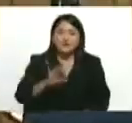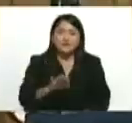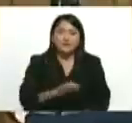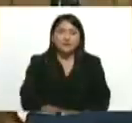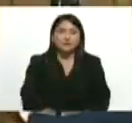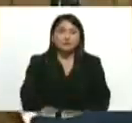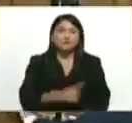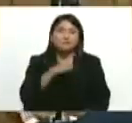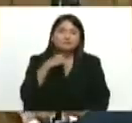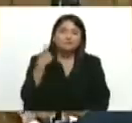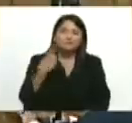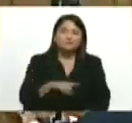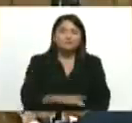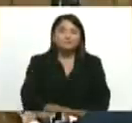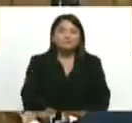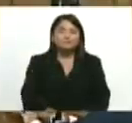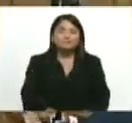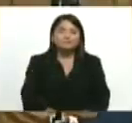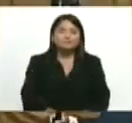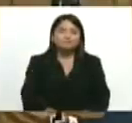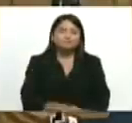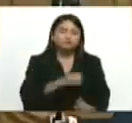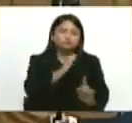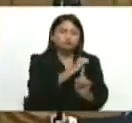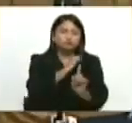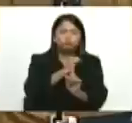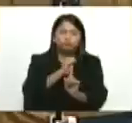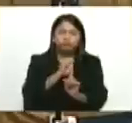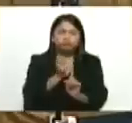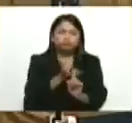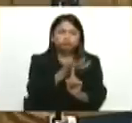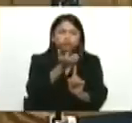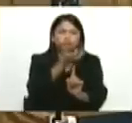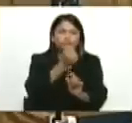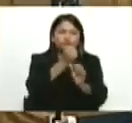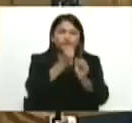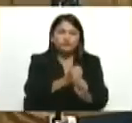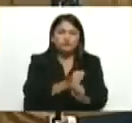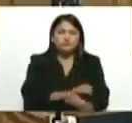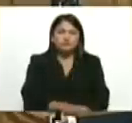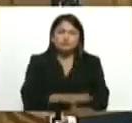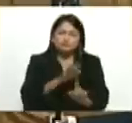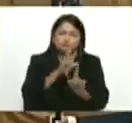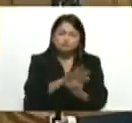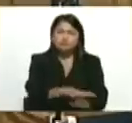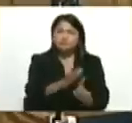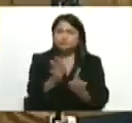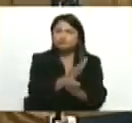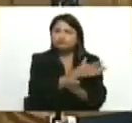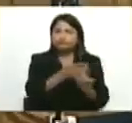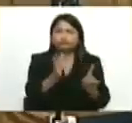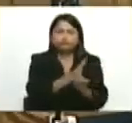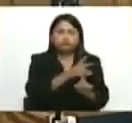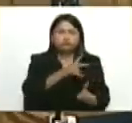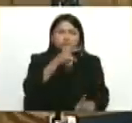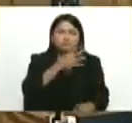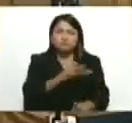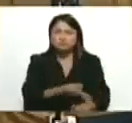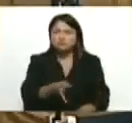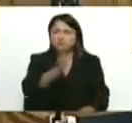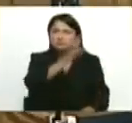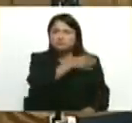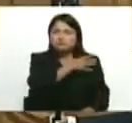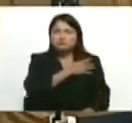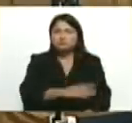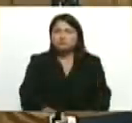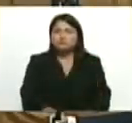asesinados a sangre y fuego, en una muestra de brutal violencia como no se había visto tampoco en